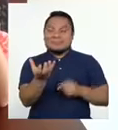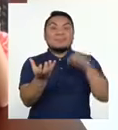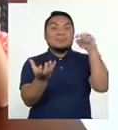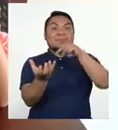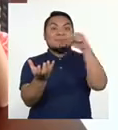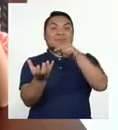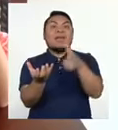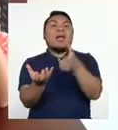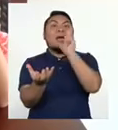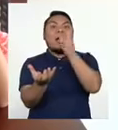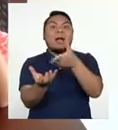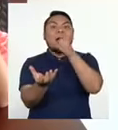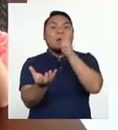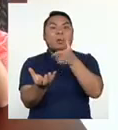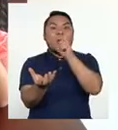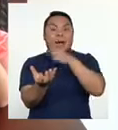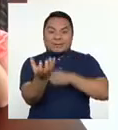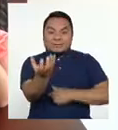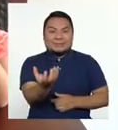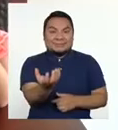agua,